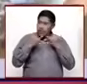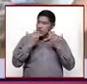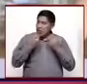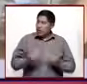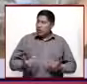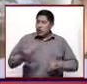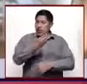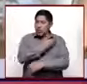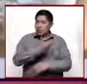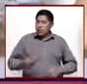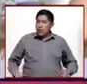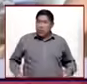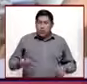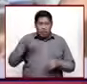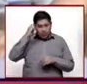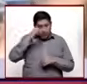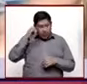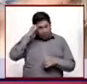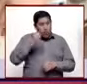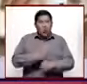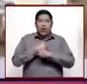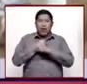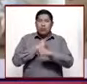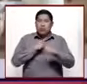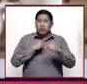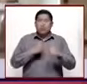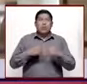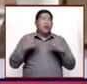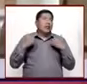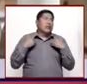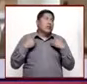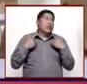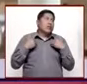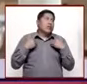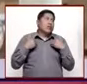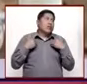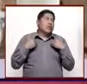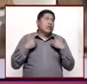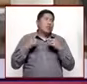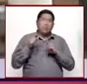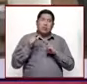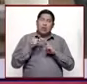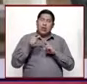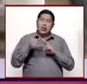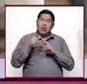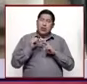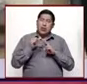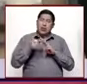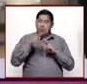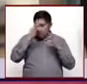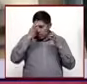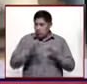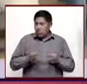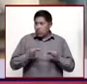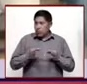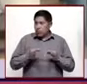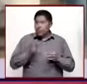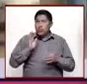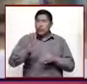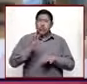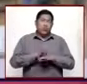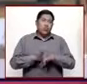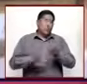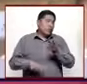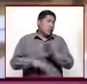el presidente del Estado, en su calidad de promotor, tiene la opción, tiene la decisión, está en sus